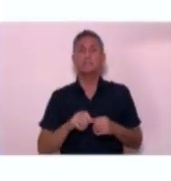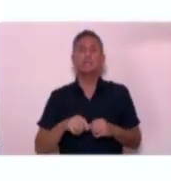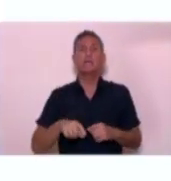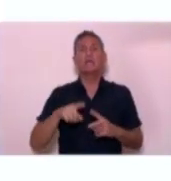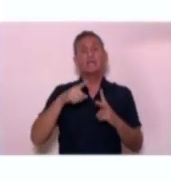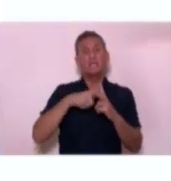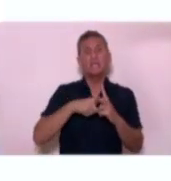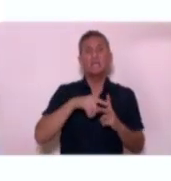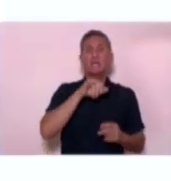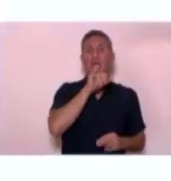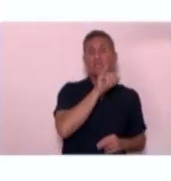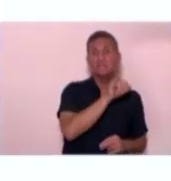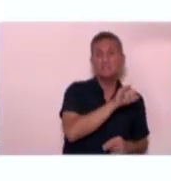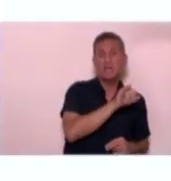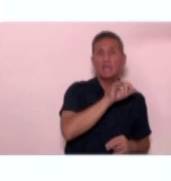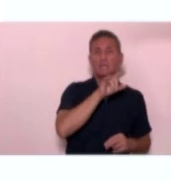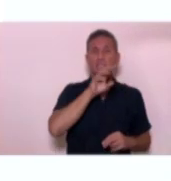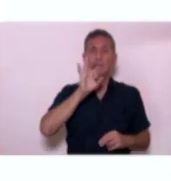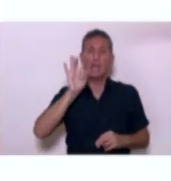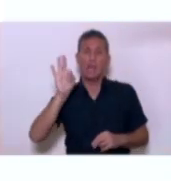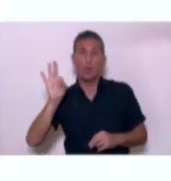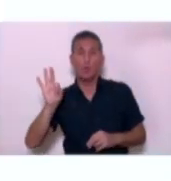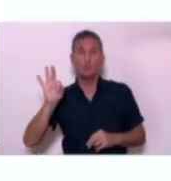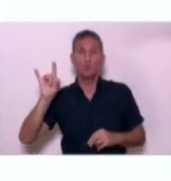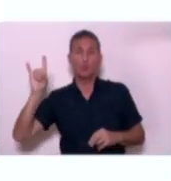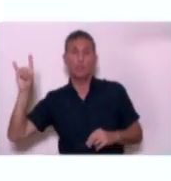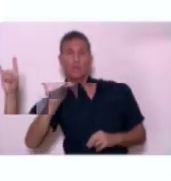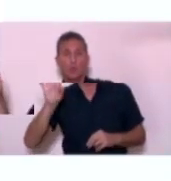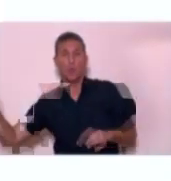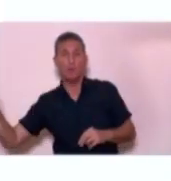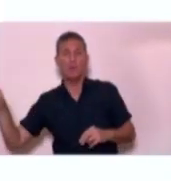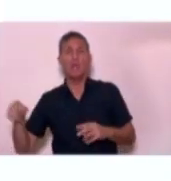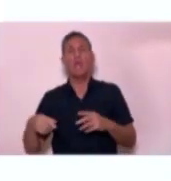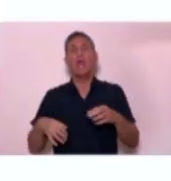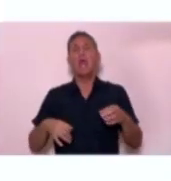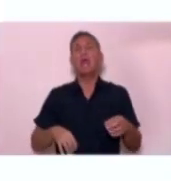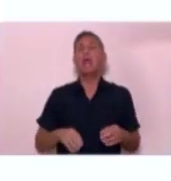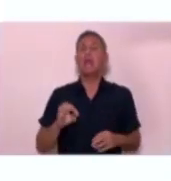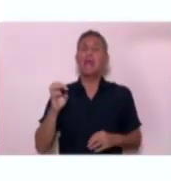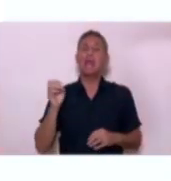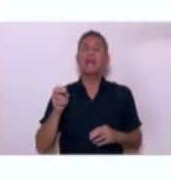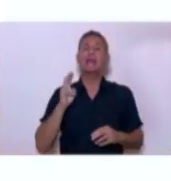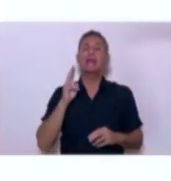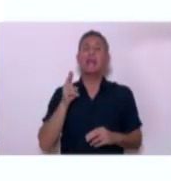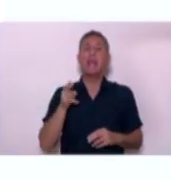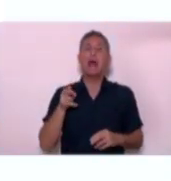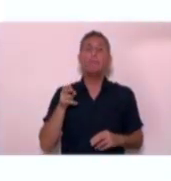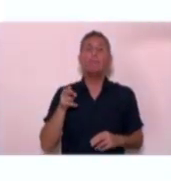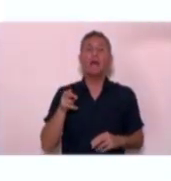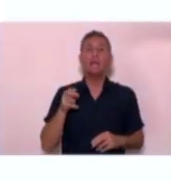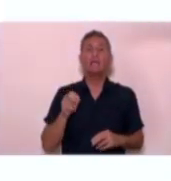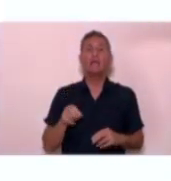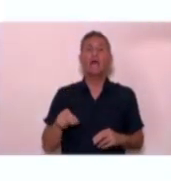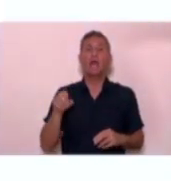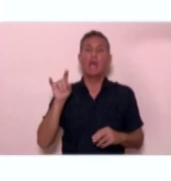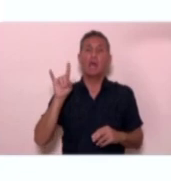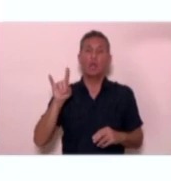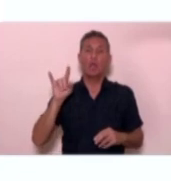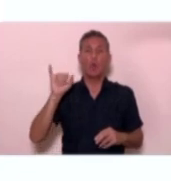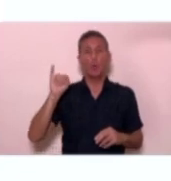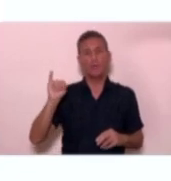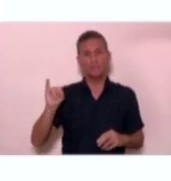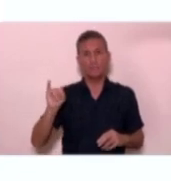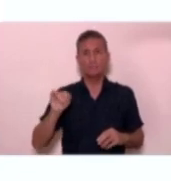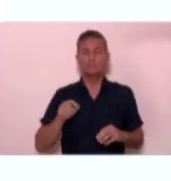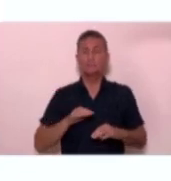página 95 y el 6, el 8 y el 9 en la página 96. Después de todas las explicaciones